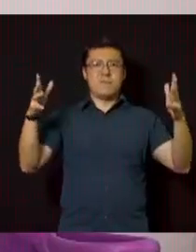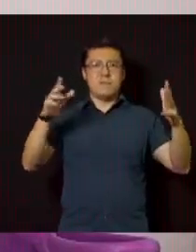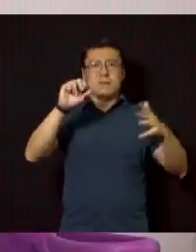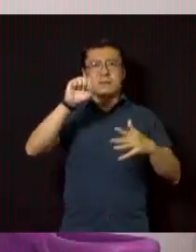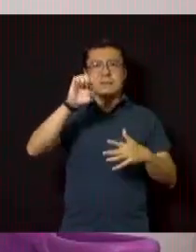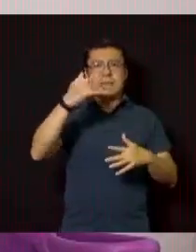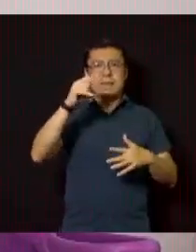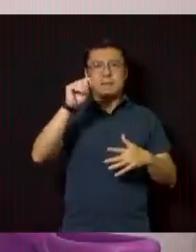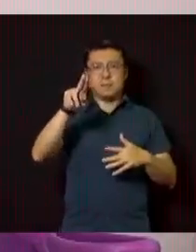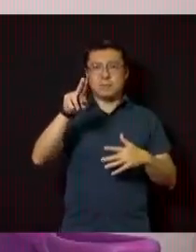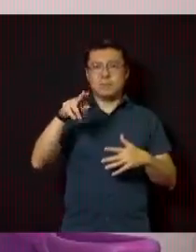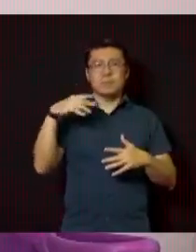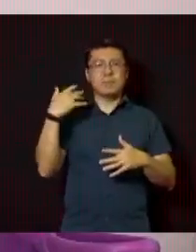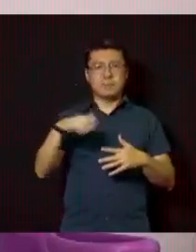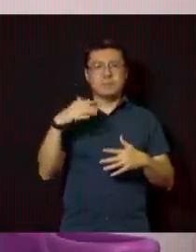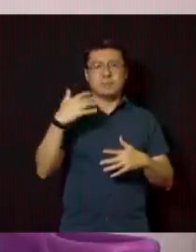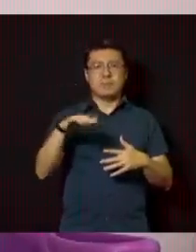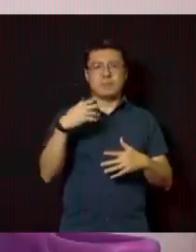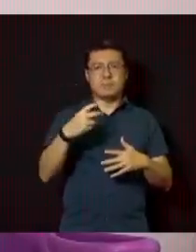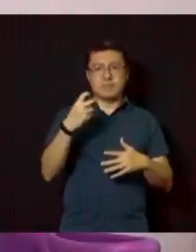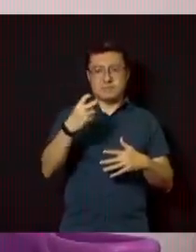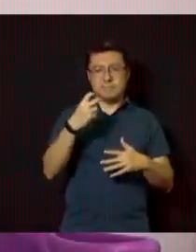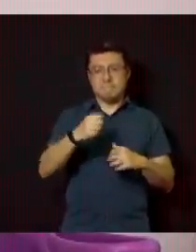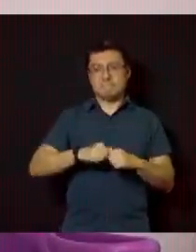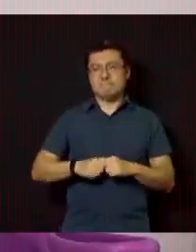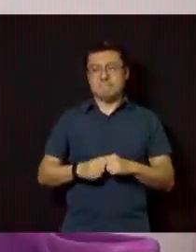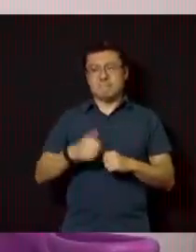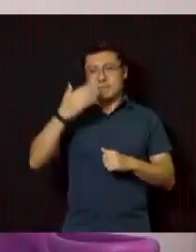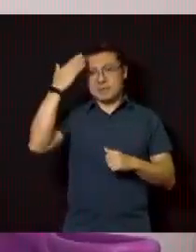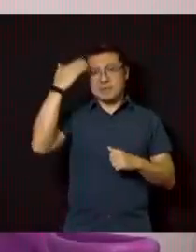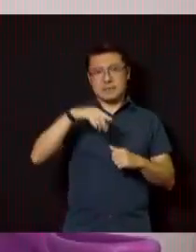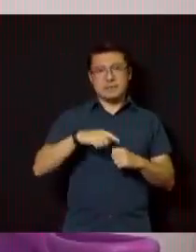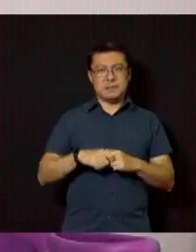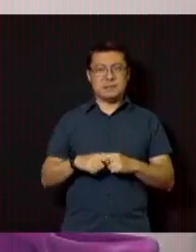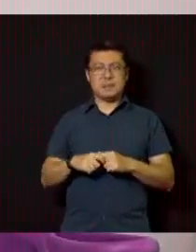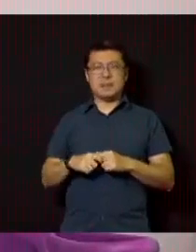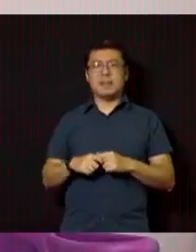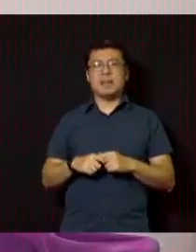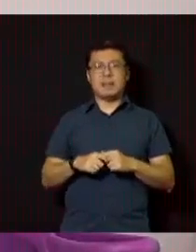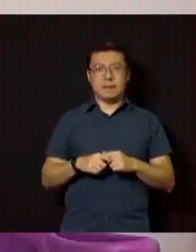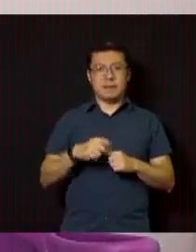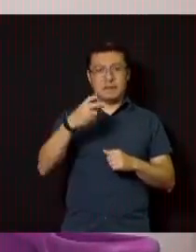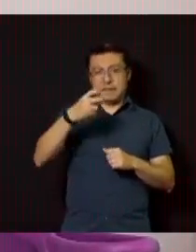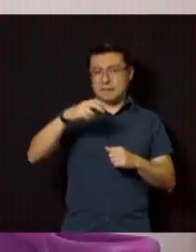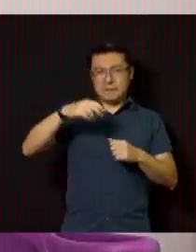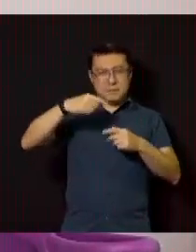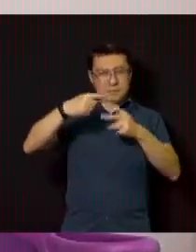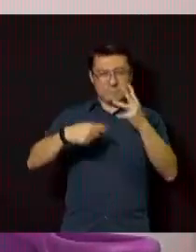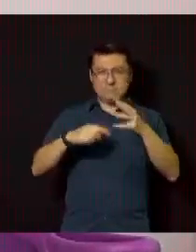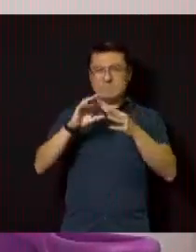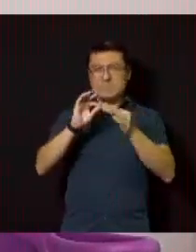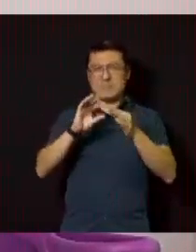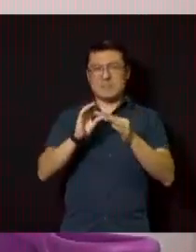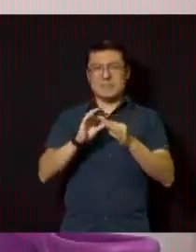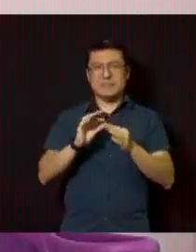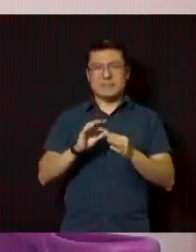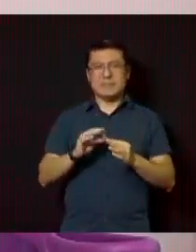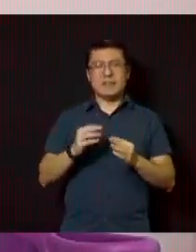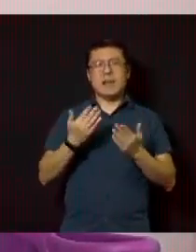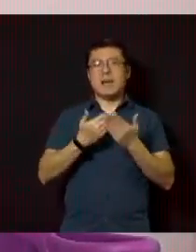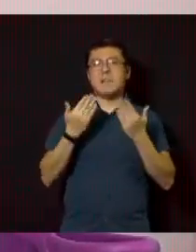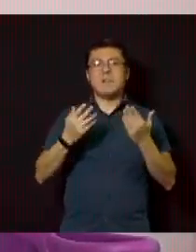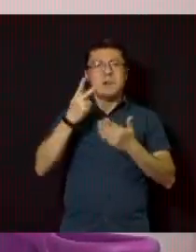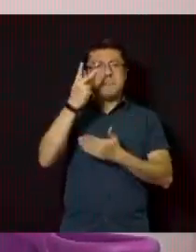en día entre las empresas más renombradas de la cosmética, precisamente por todo lo que te acabo de mencionar. Pero también podemos hacer un plan carrera